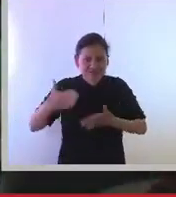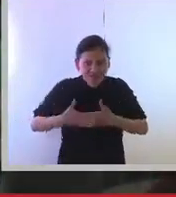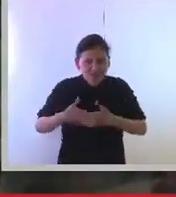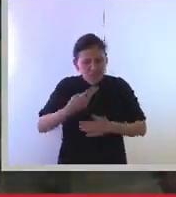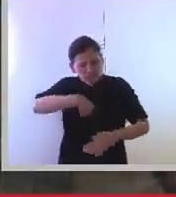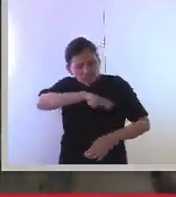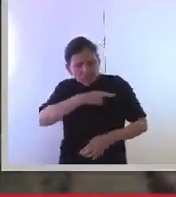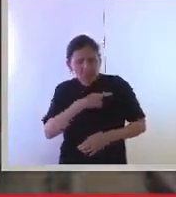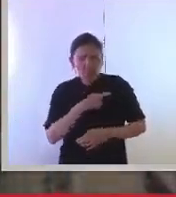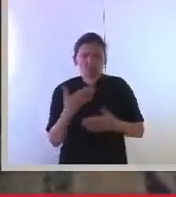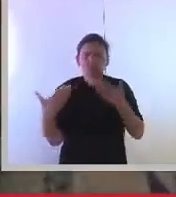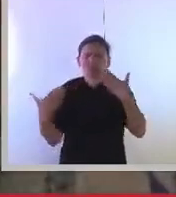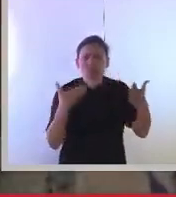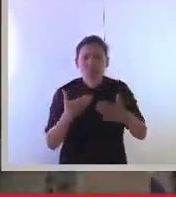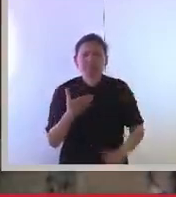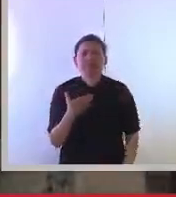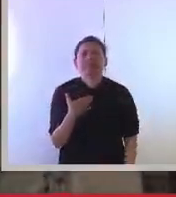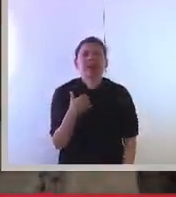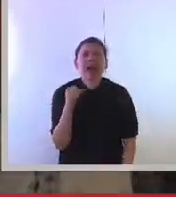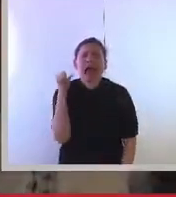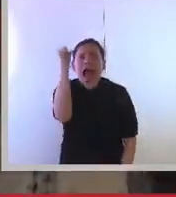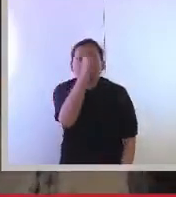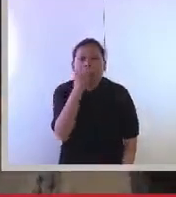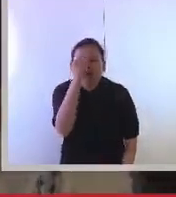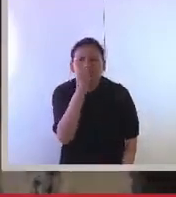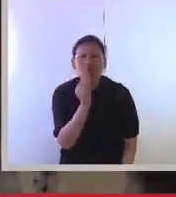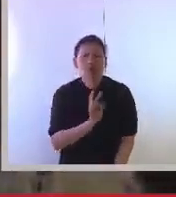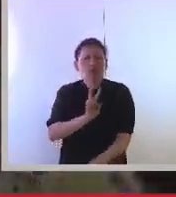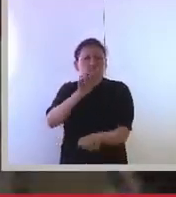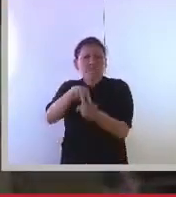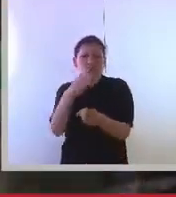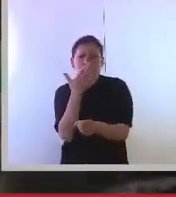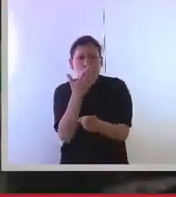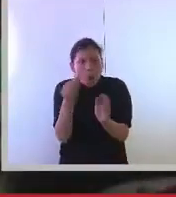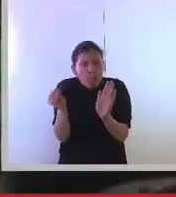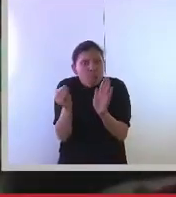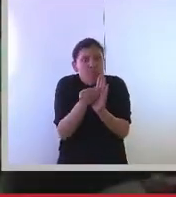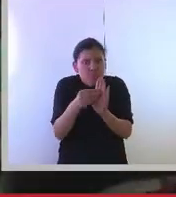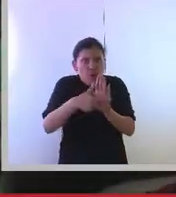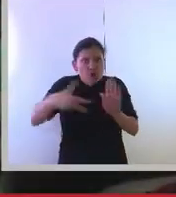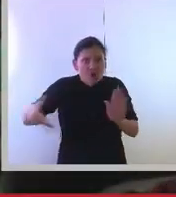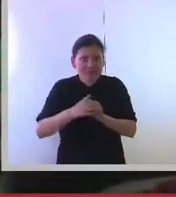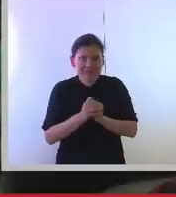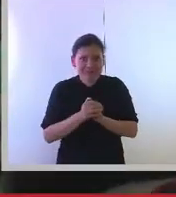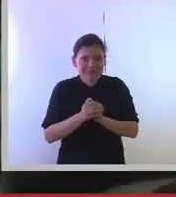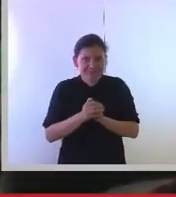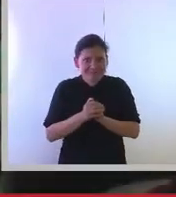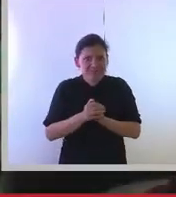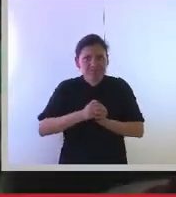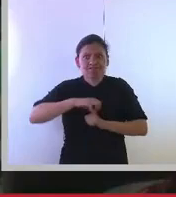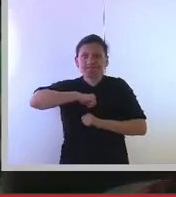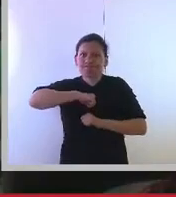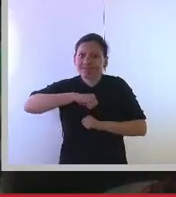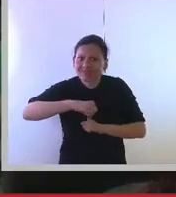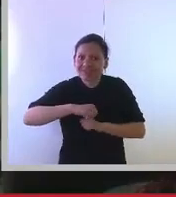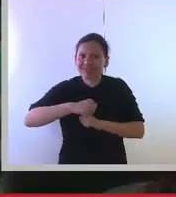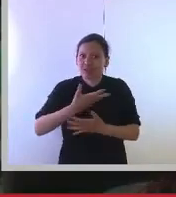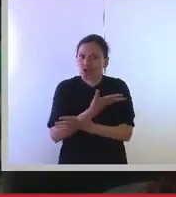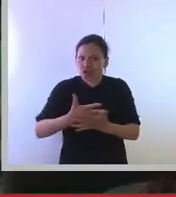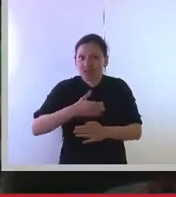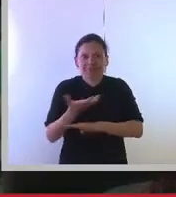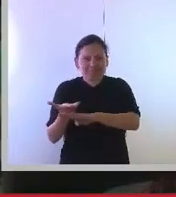los campesinos, los afros, los indígenas, podamos estar en la Constitución en la cual podemos reclamar nuestros propios